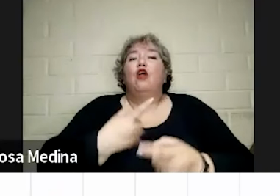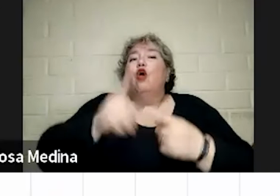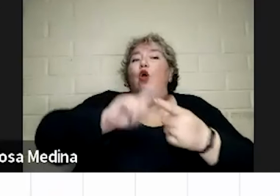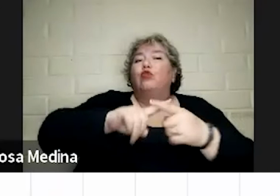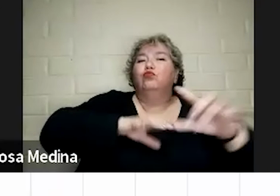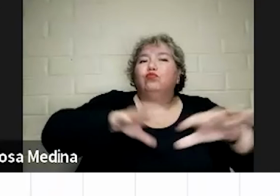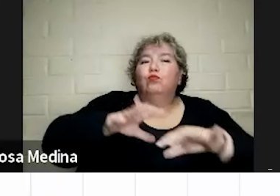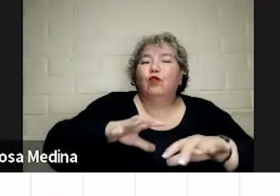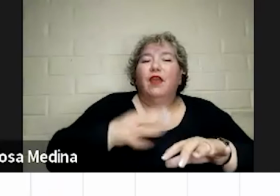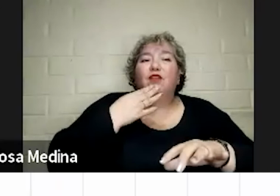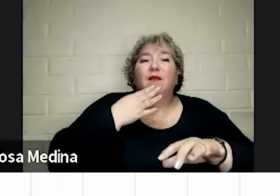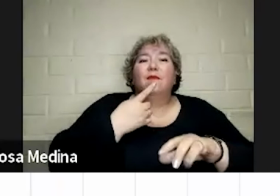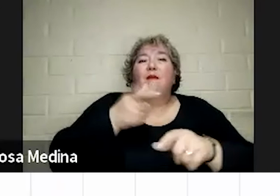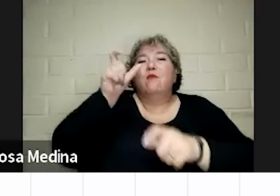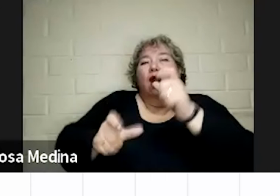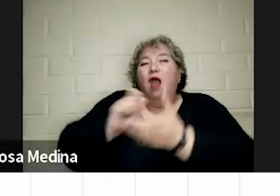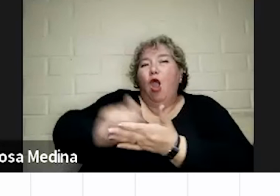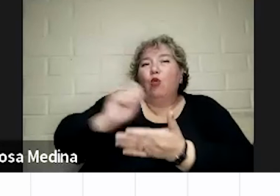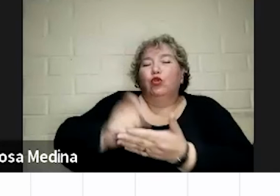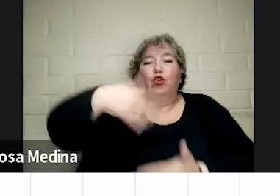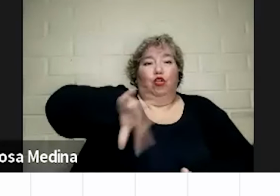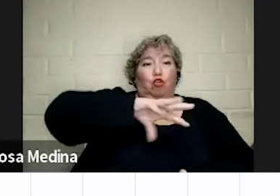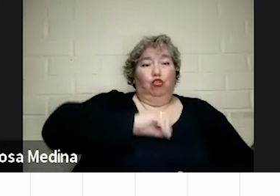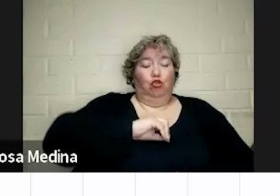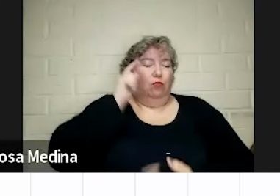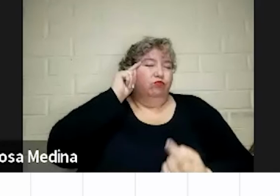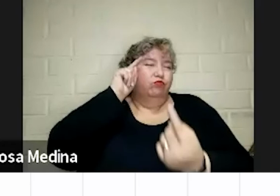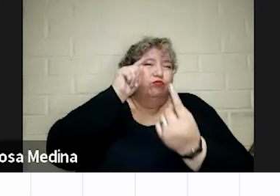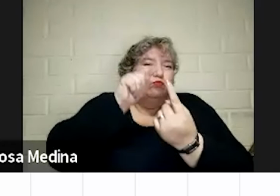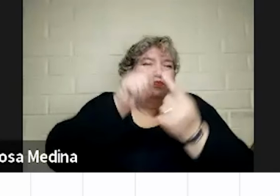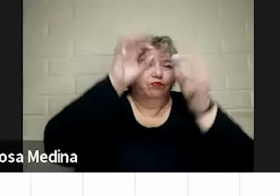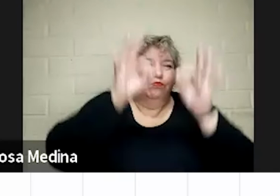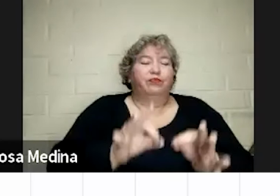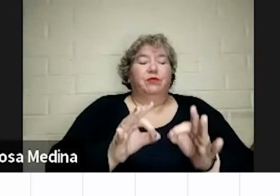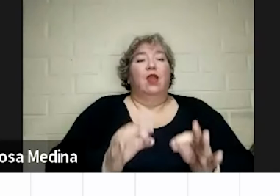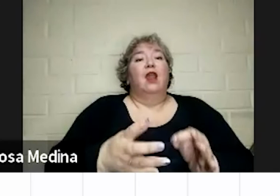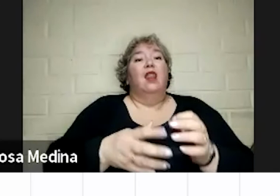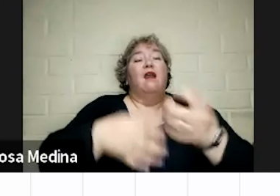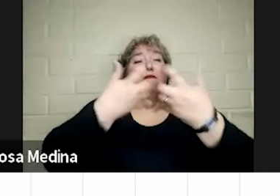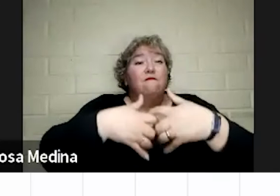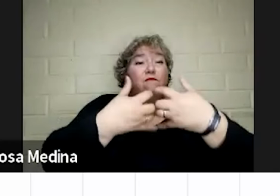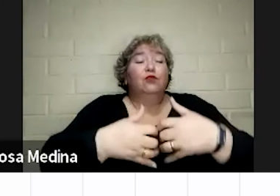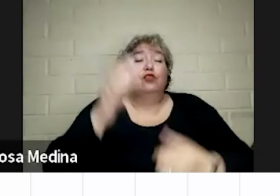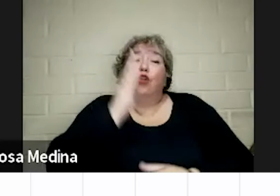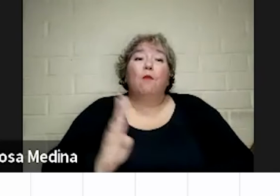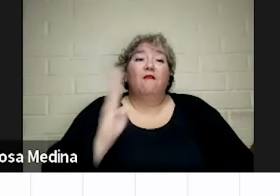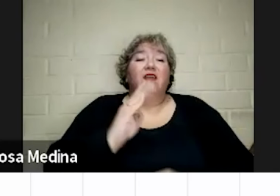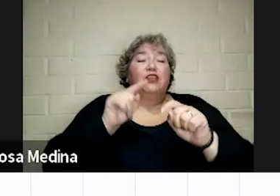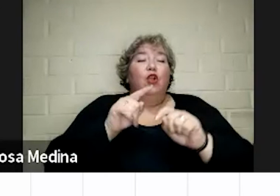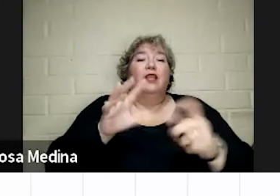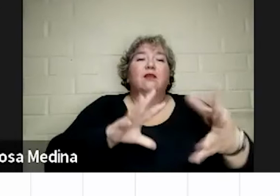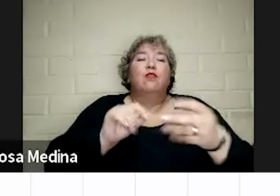autores. Nosotros nos vamos a centrar principalmente para la comprensión básica de las funciones ejecutivas en este modelo de los 3